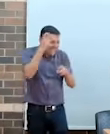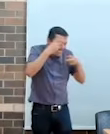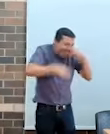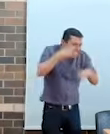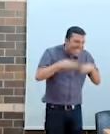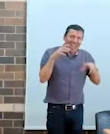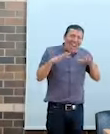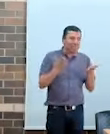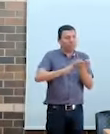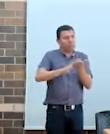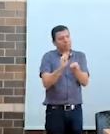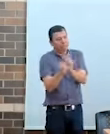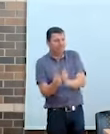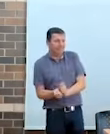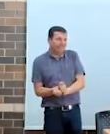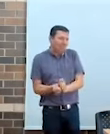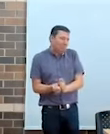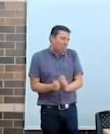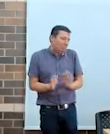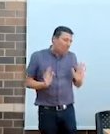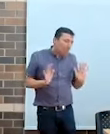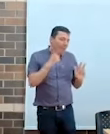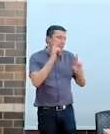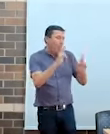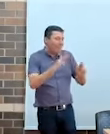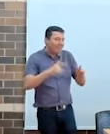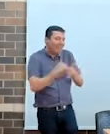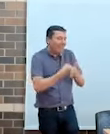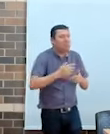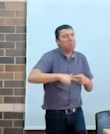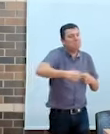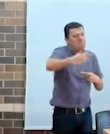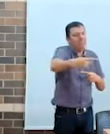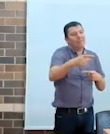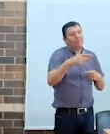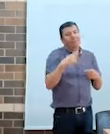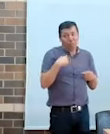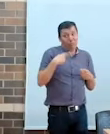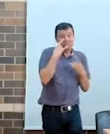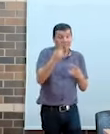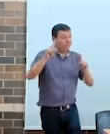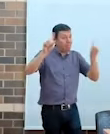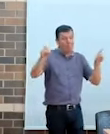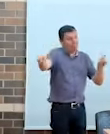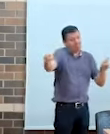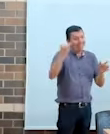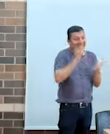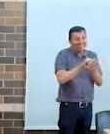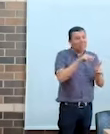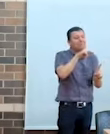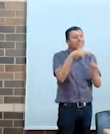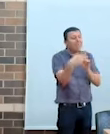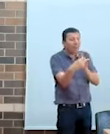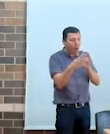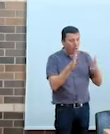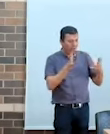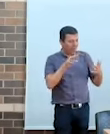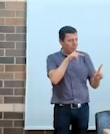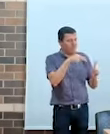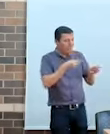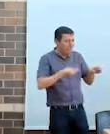a las escuelas y obviamente eso va creando más dificultad para la persona sorda. Ojalá muchas de estas cosas a través del tiempo puedan